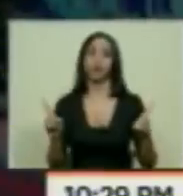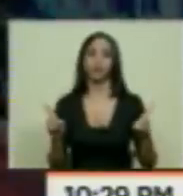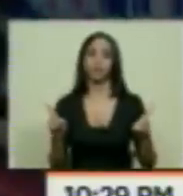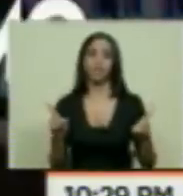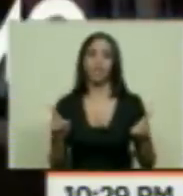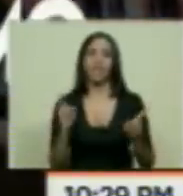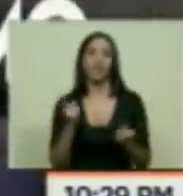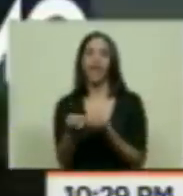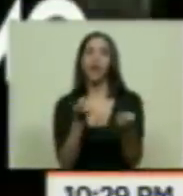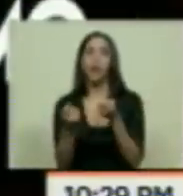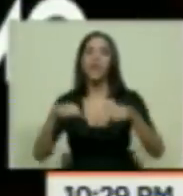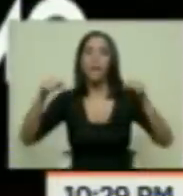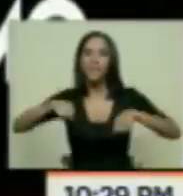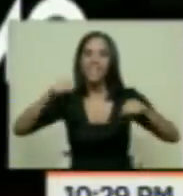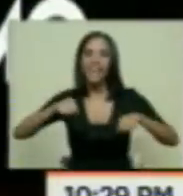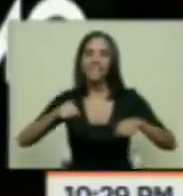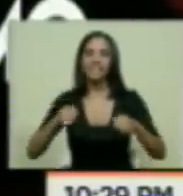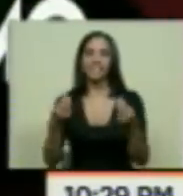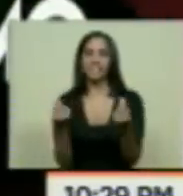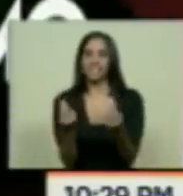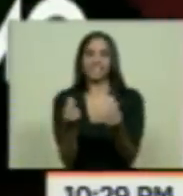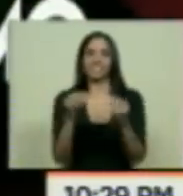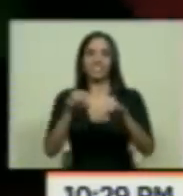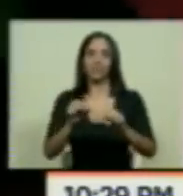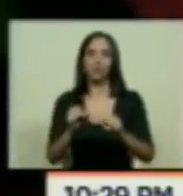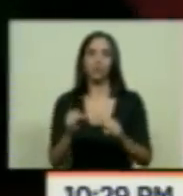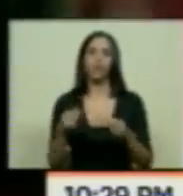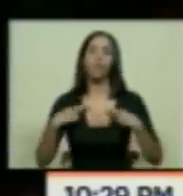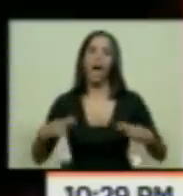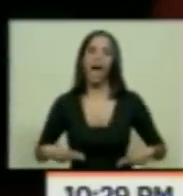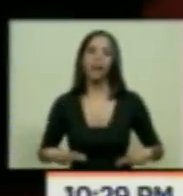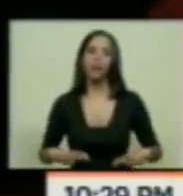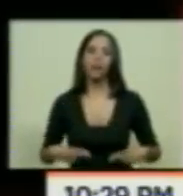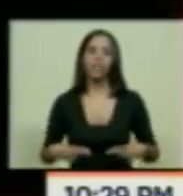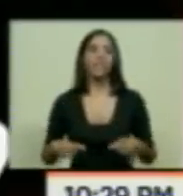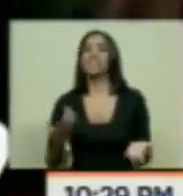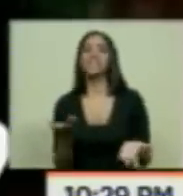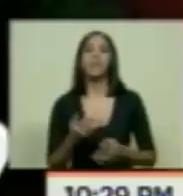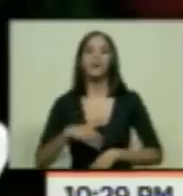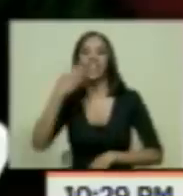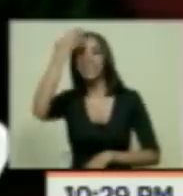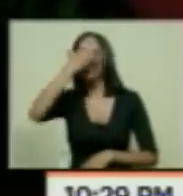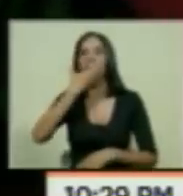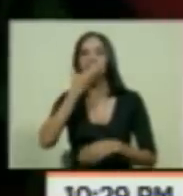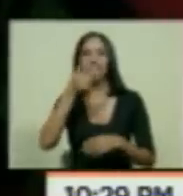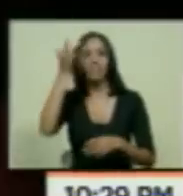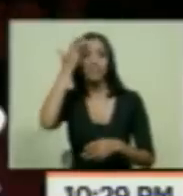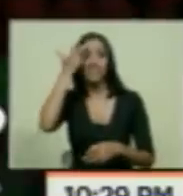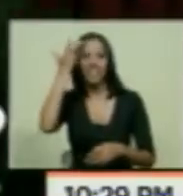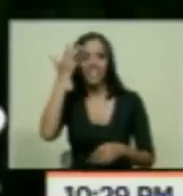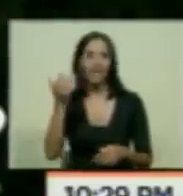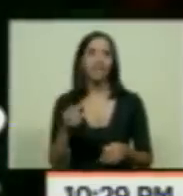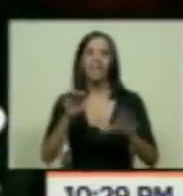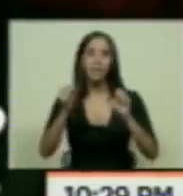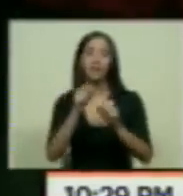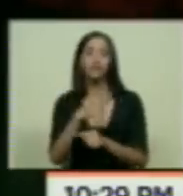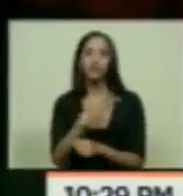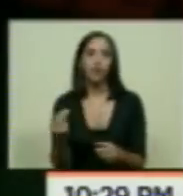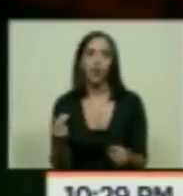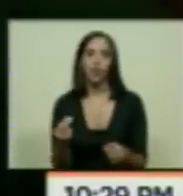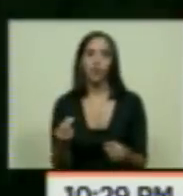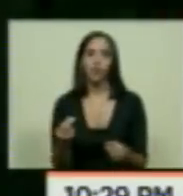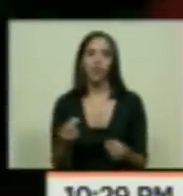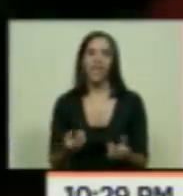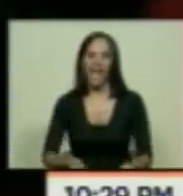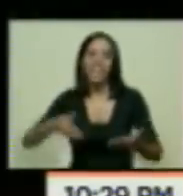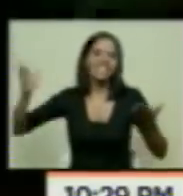mercado, ni capitalismo humano, ni ponerle caretas al capitalismo, no. Es liquidar el